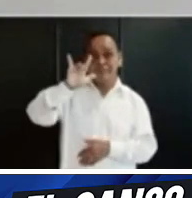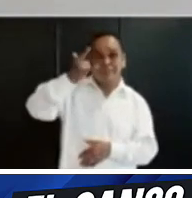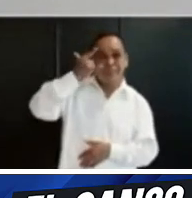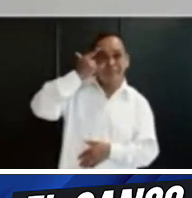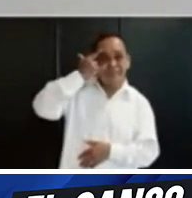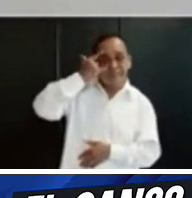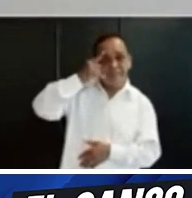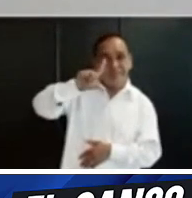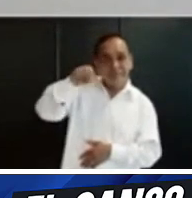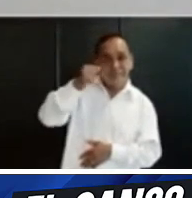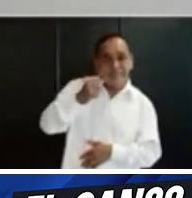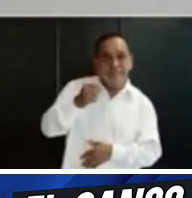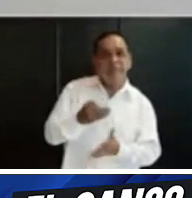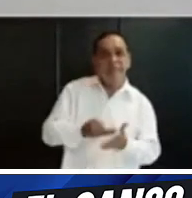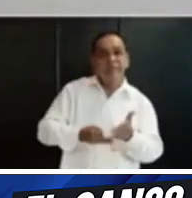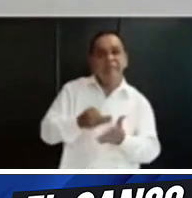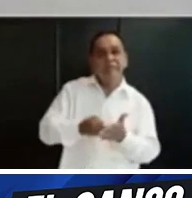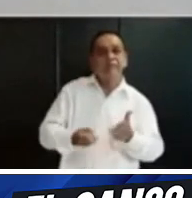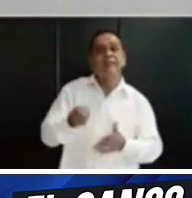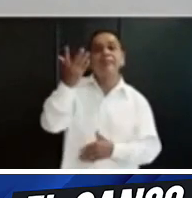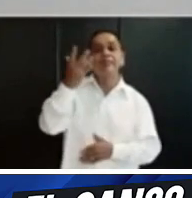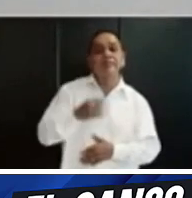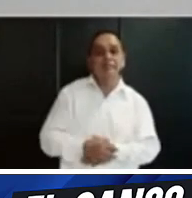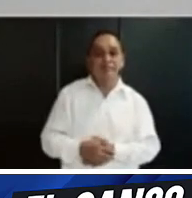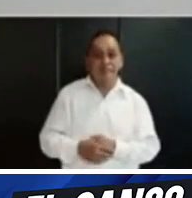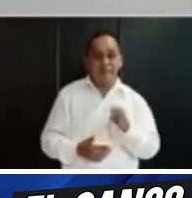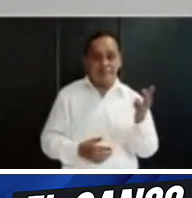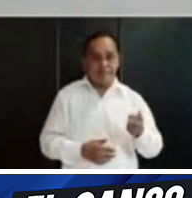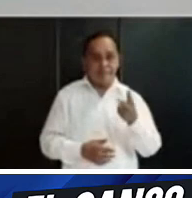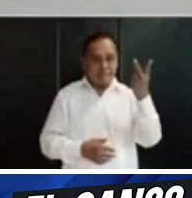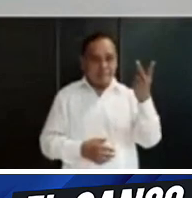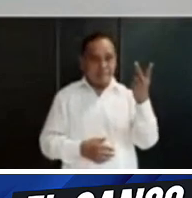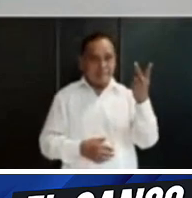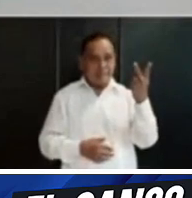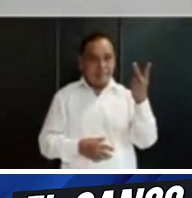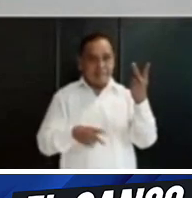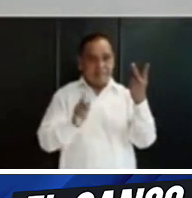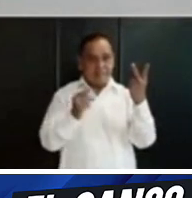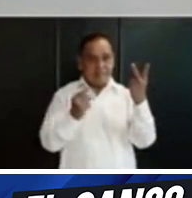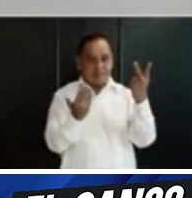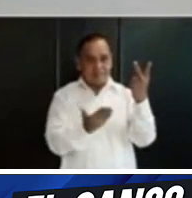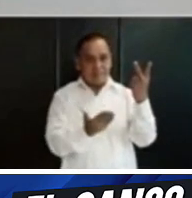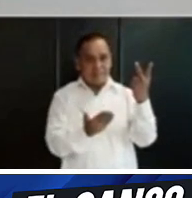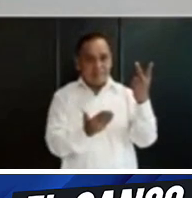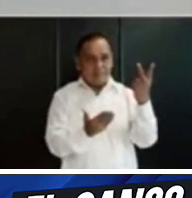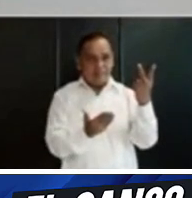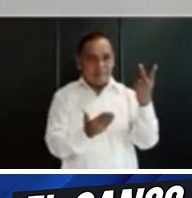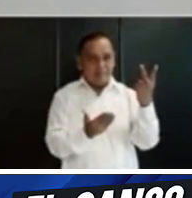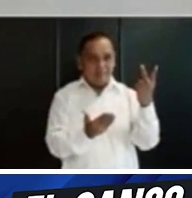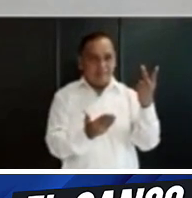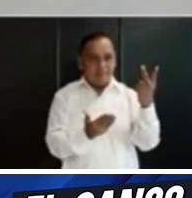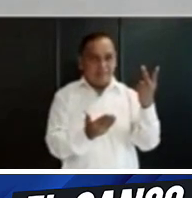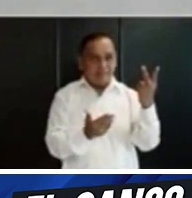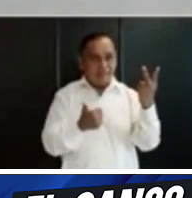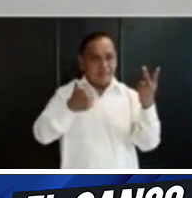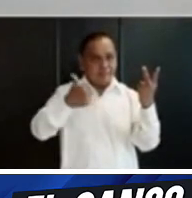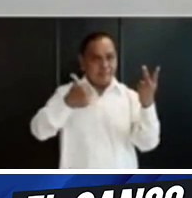Campeche. Que hace falta cuatro. Tú le das dos y luego. Y dos y me está pidiendo. ¿Quién sería Campeche?